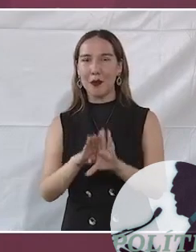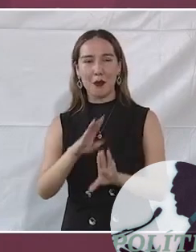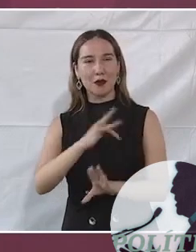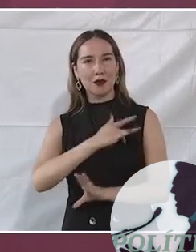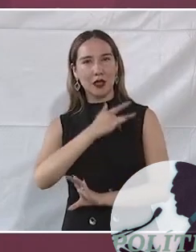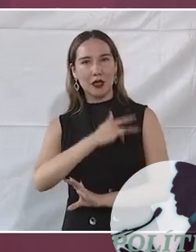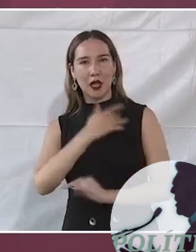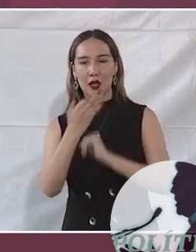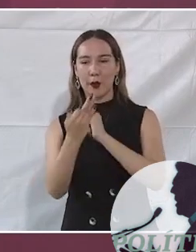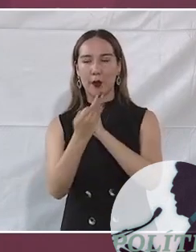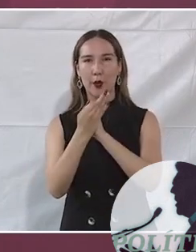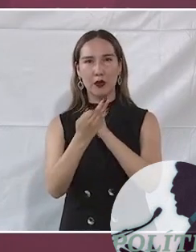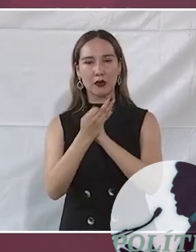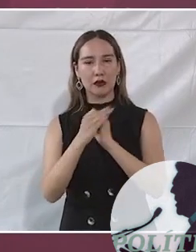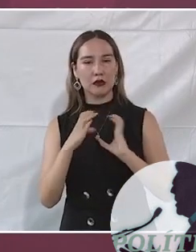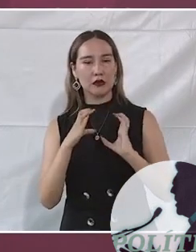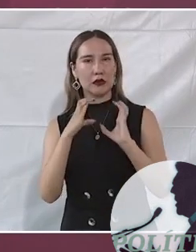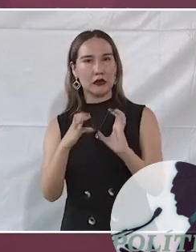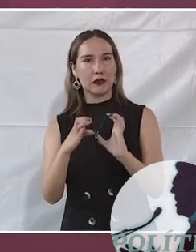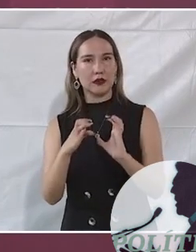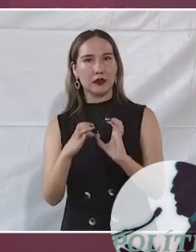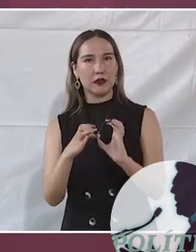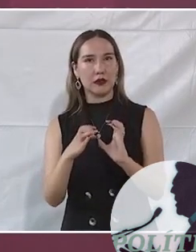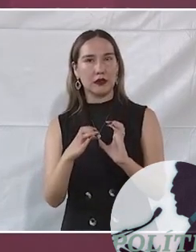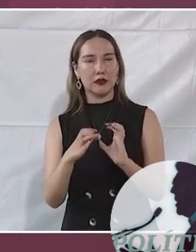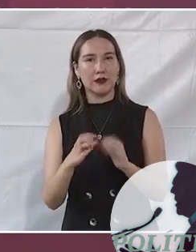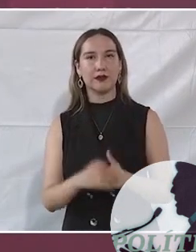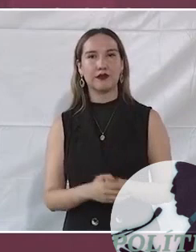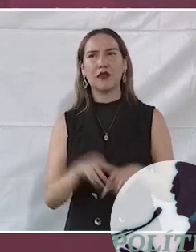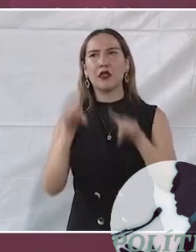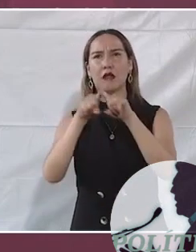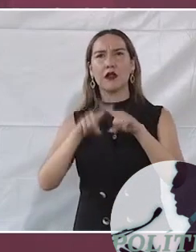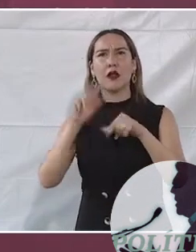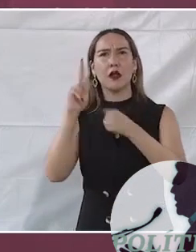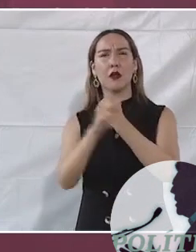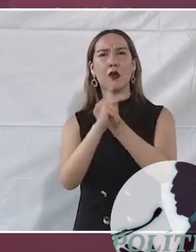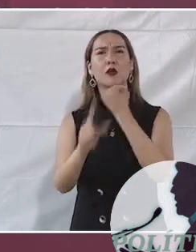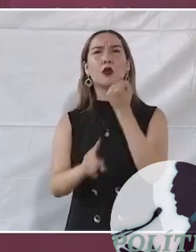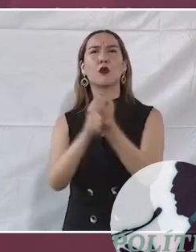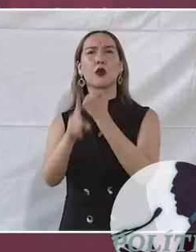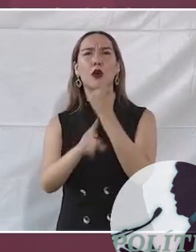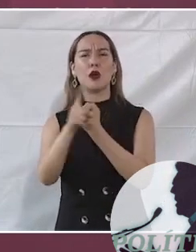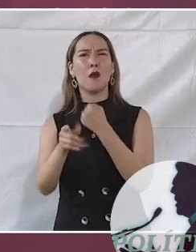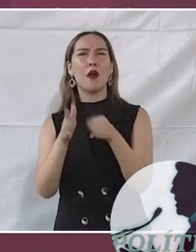ejemplo, de algo que está afectando mucho en Estados Unidos y en otras partes del mundo, la drogadicción.